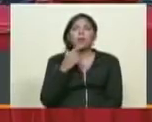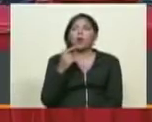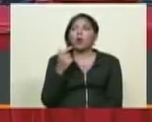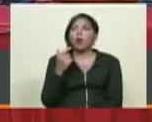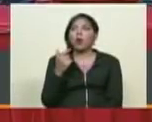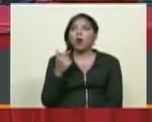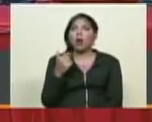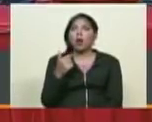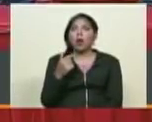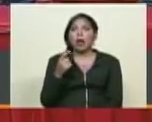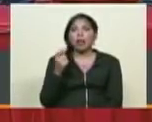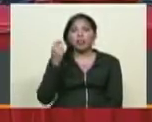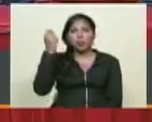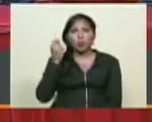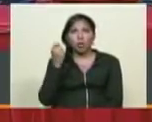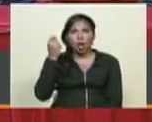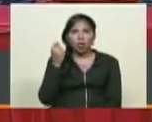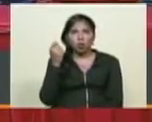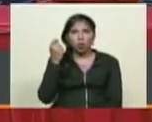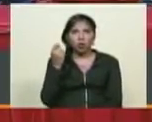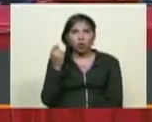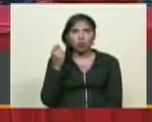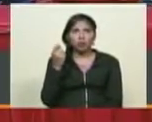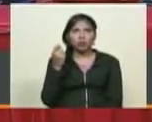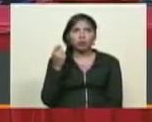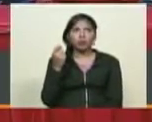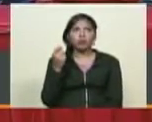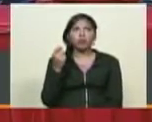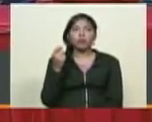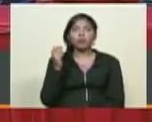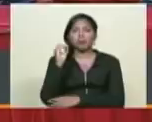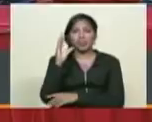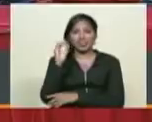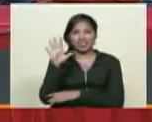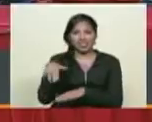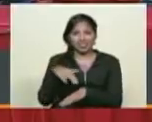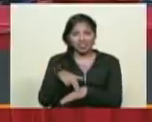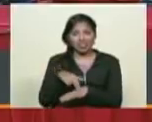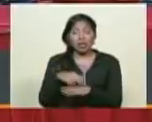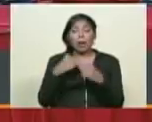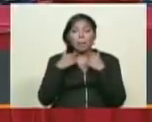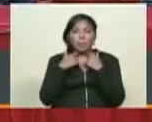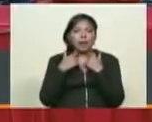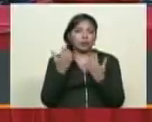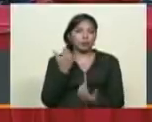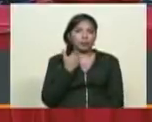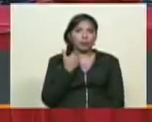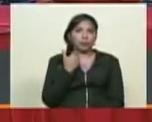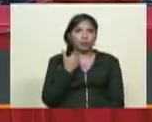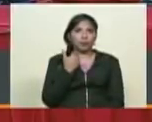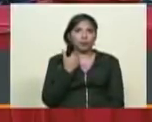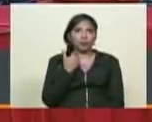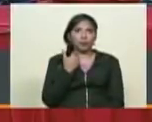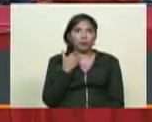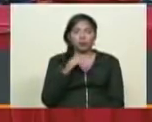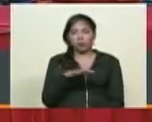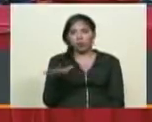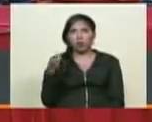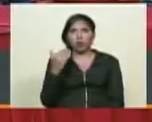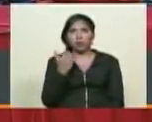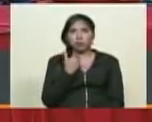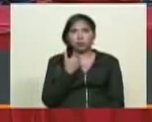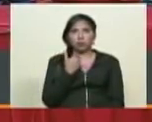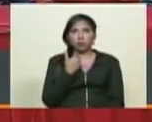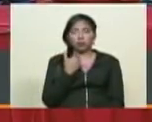de diputados en diciembre, parlamentaria. Lo primero que pusimos el cargo a la orden fue este y yo, Aristóbulo y